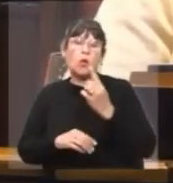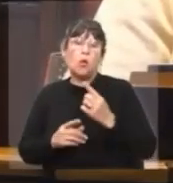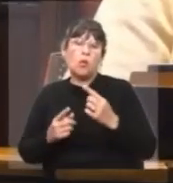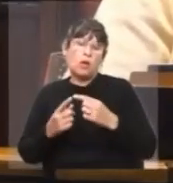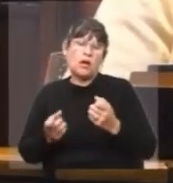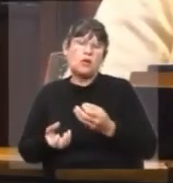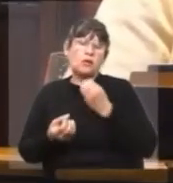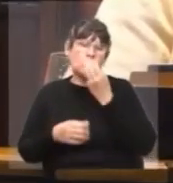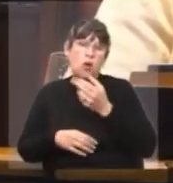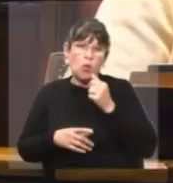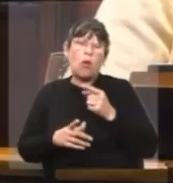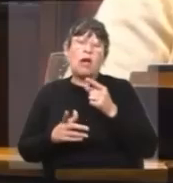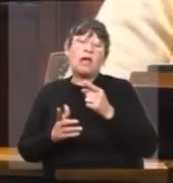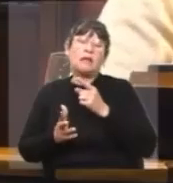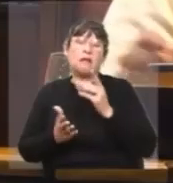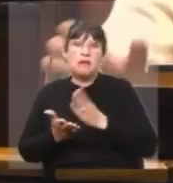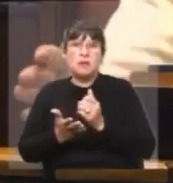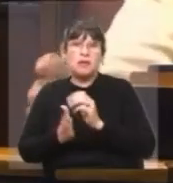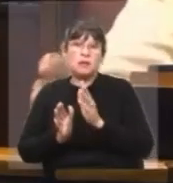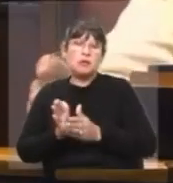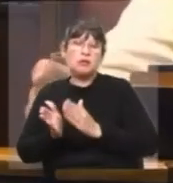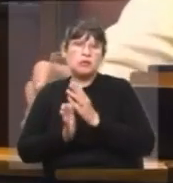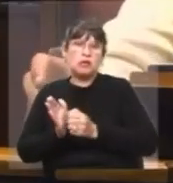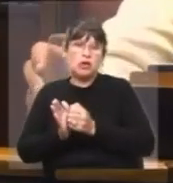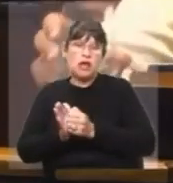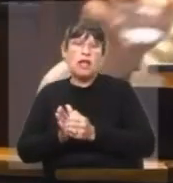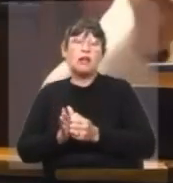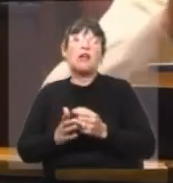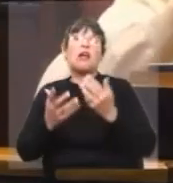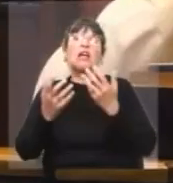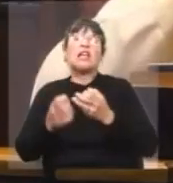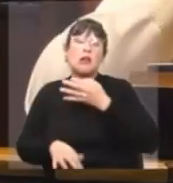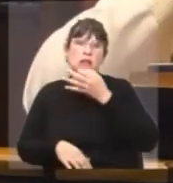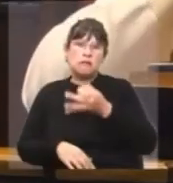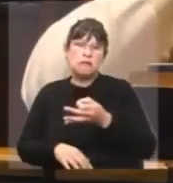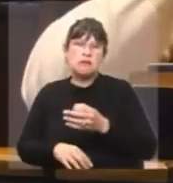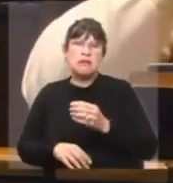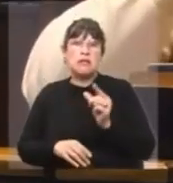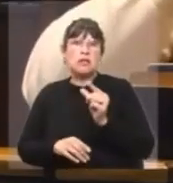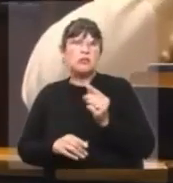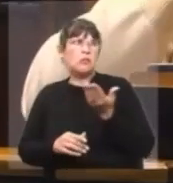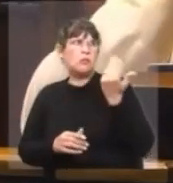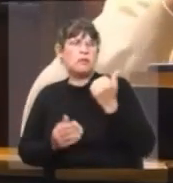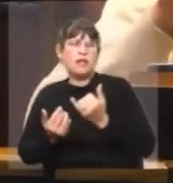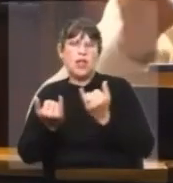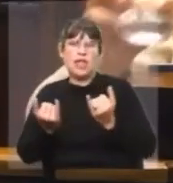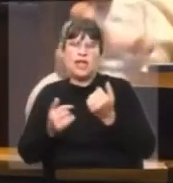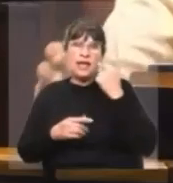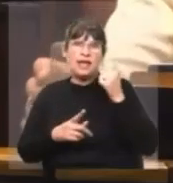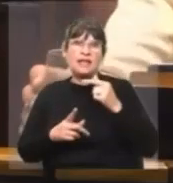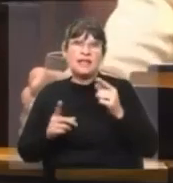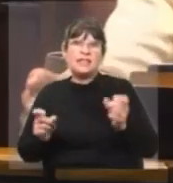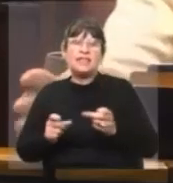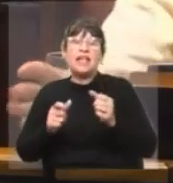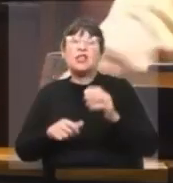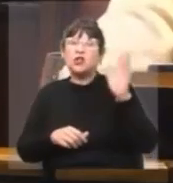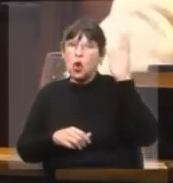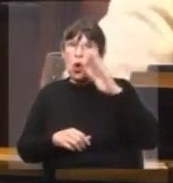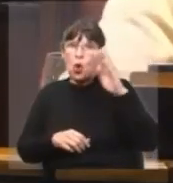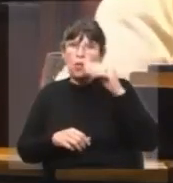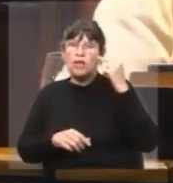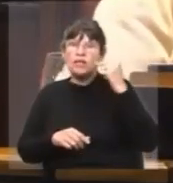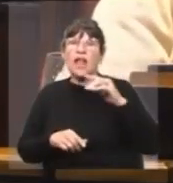debe suceder en el departamento de Soriano y quiero destacarlo Hace unos días se realizó el homenaje al